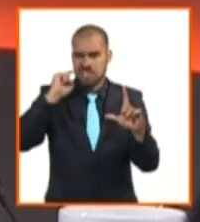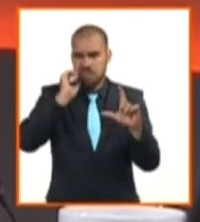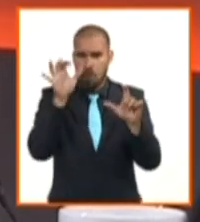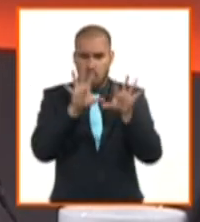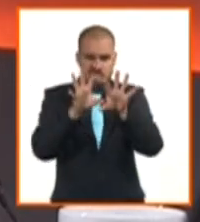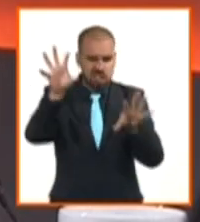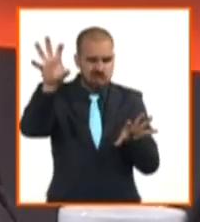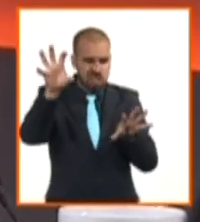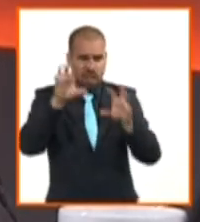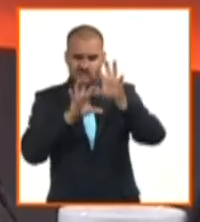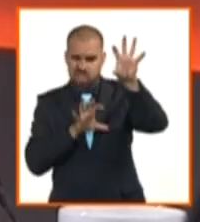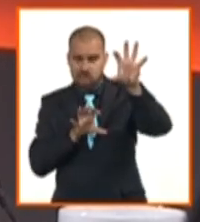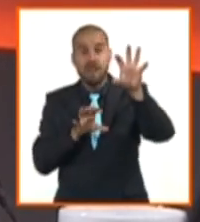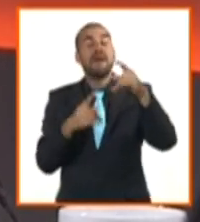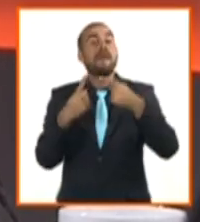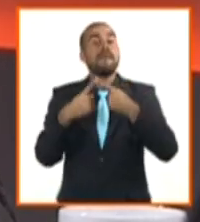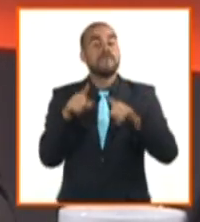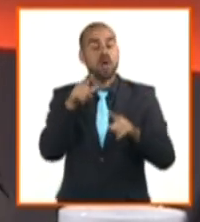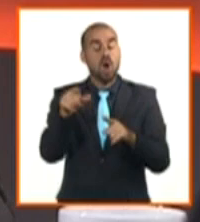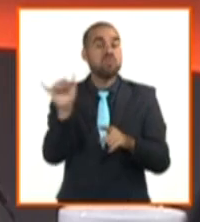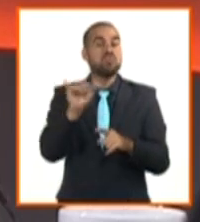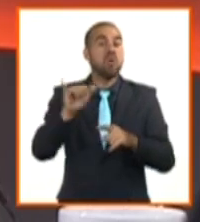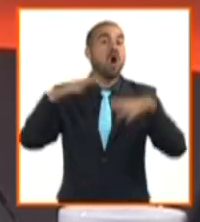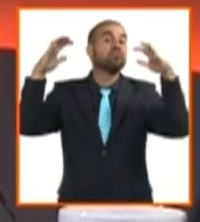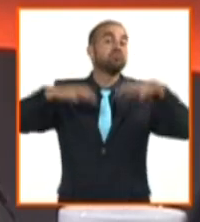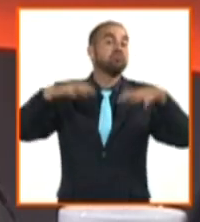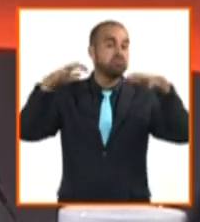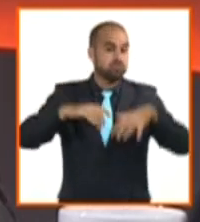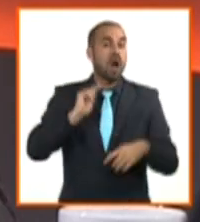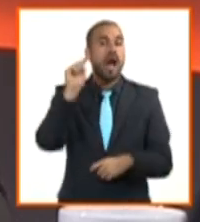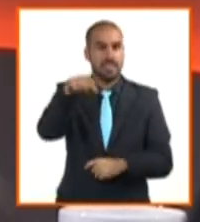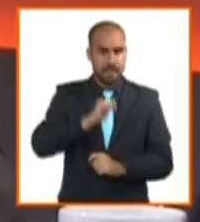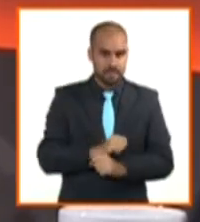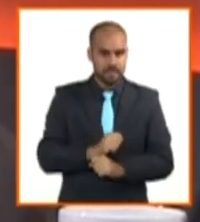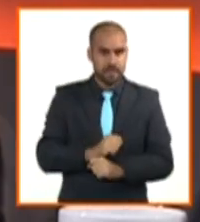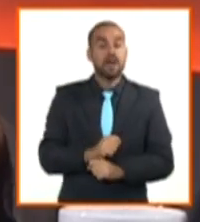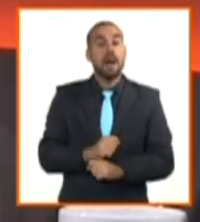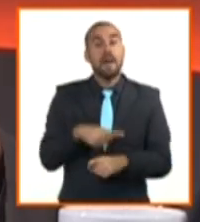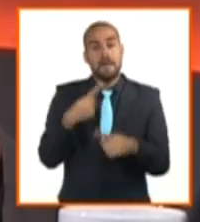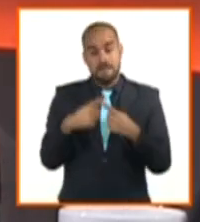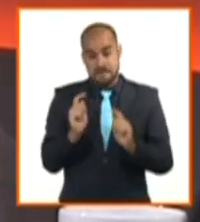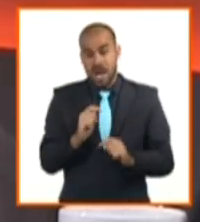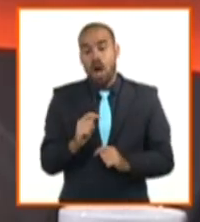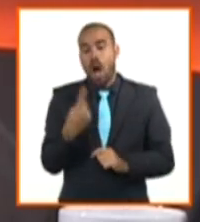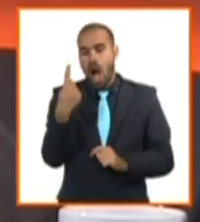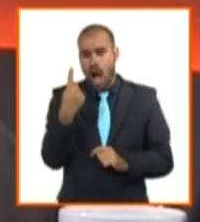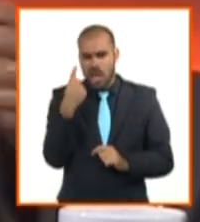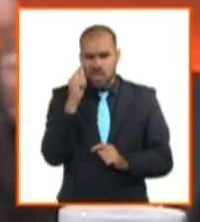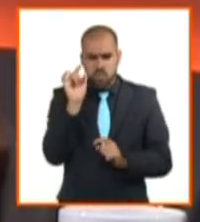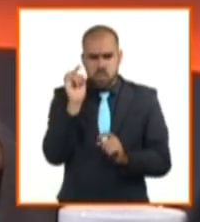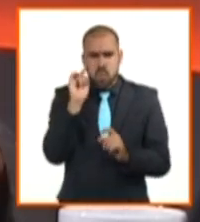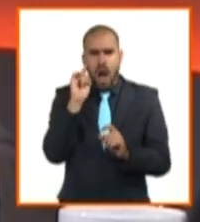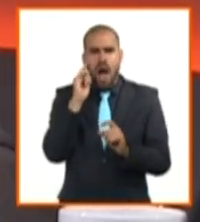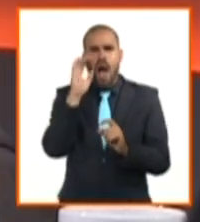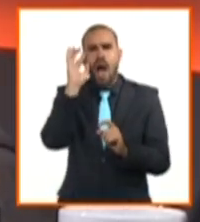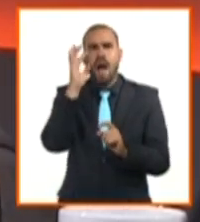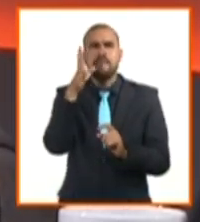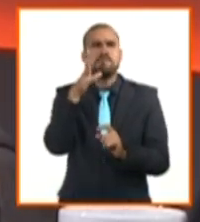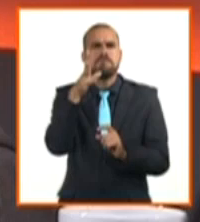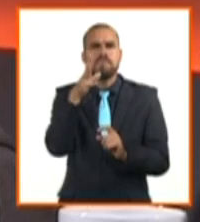lluvia y al mismo tiempo hay una zona de bajas presiones que ha sido derivados de estos dos